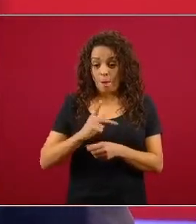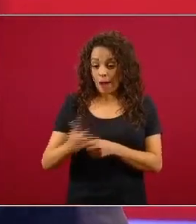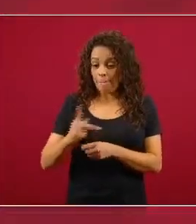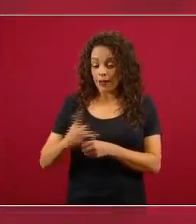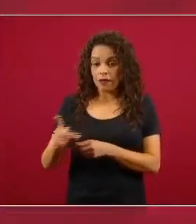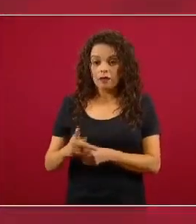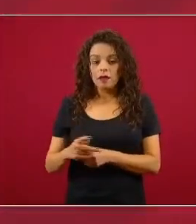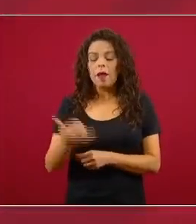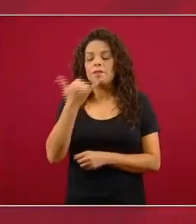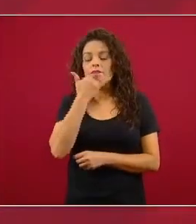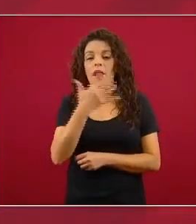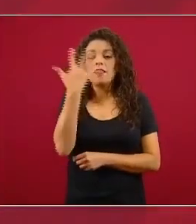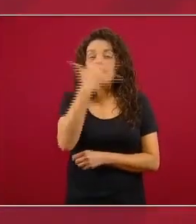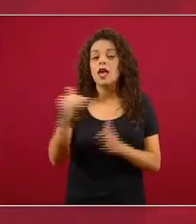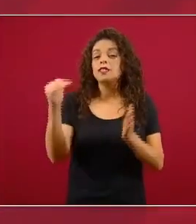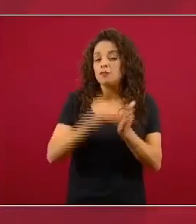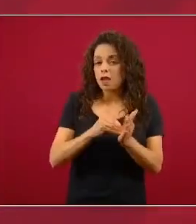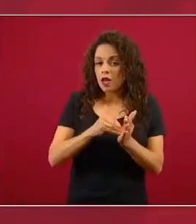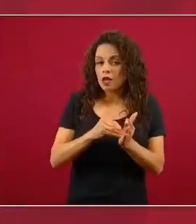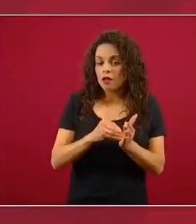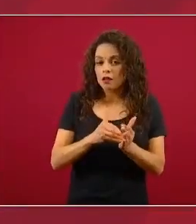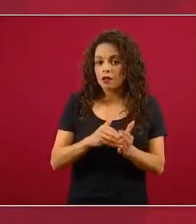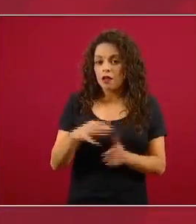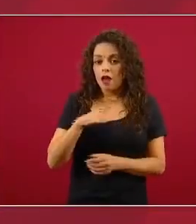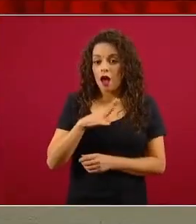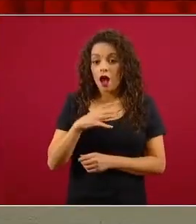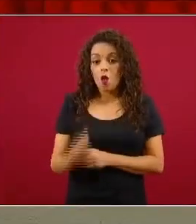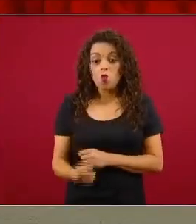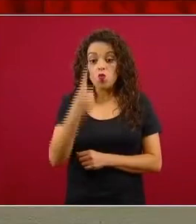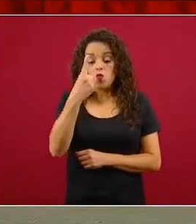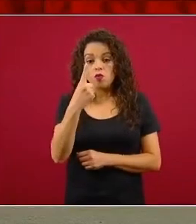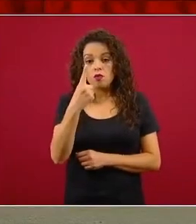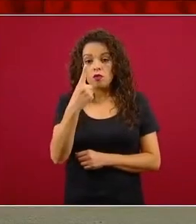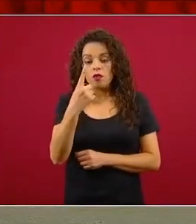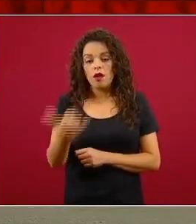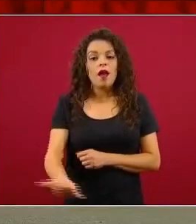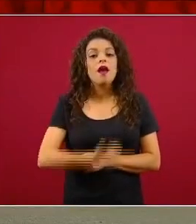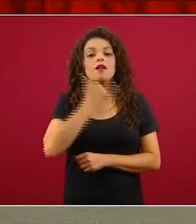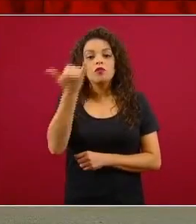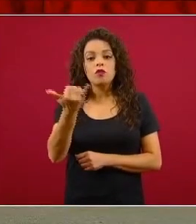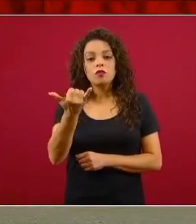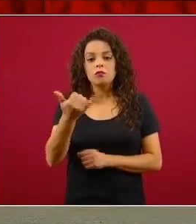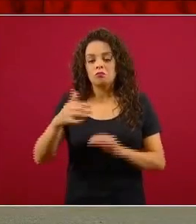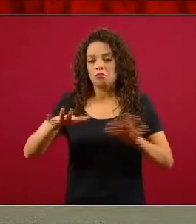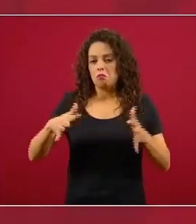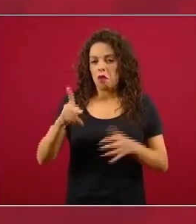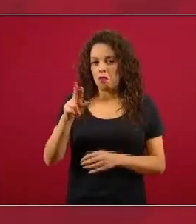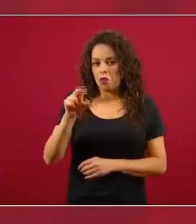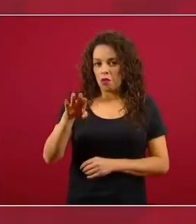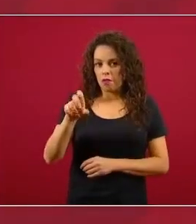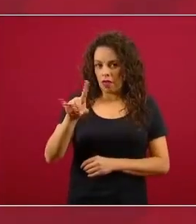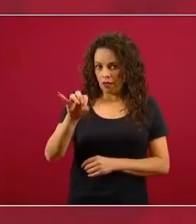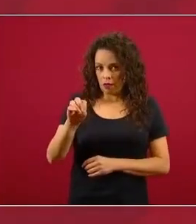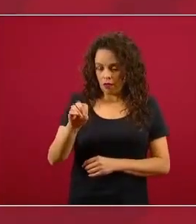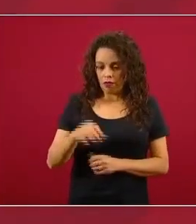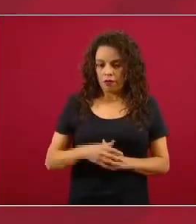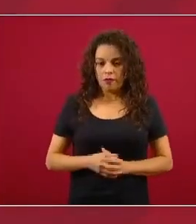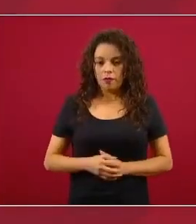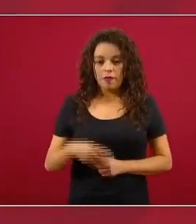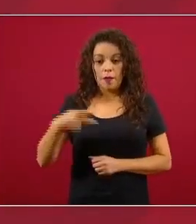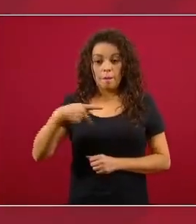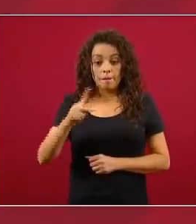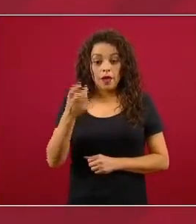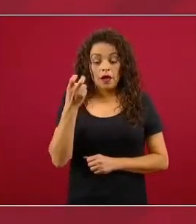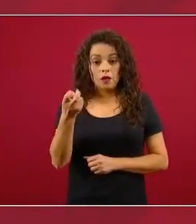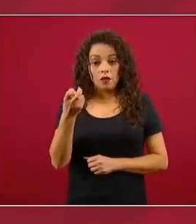10,000. Cada 10,000 tienen una propensión de error, en promedio. Y esa es una tasa de